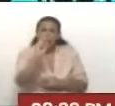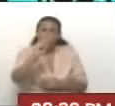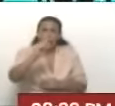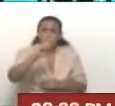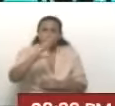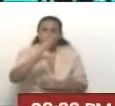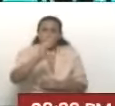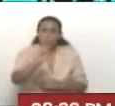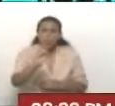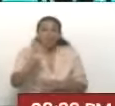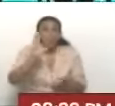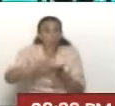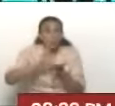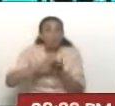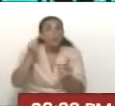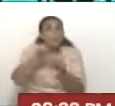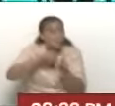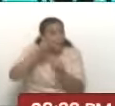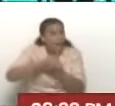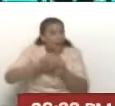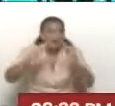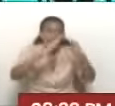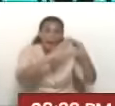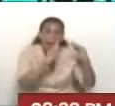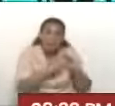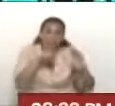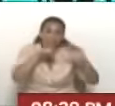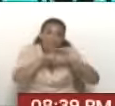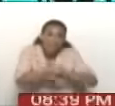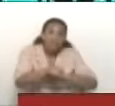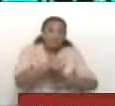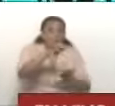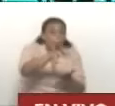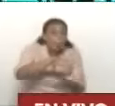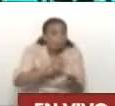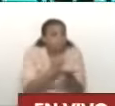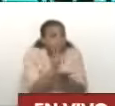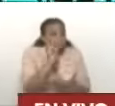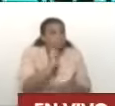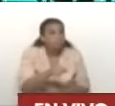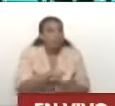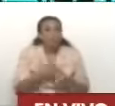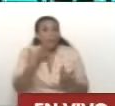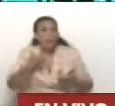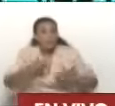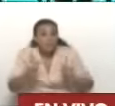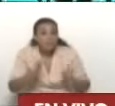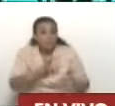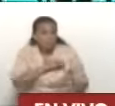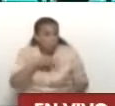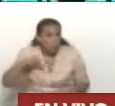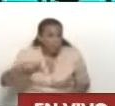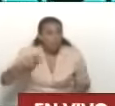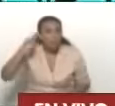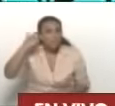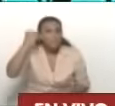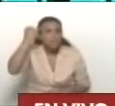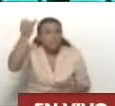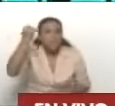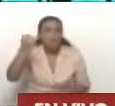gobernador realmente... Yo estoy empeñado en eso. ...realmente la ha cumplido a cabalidad. Es lo que nos ha permitido a nosotros ir pensando